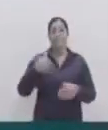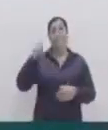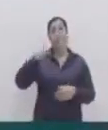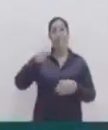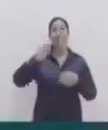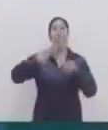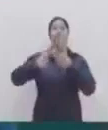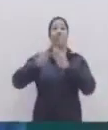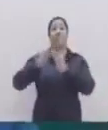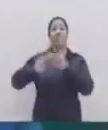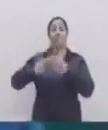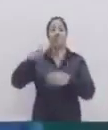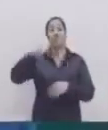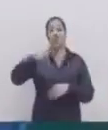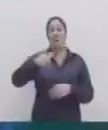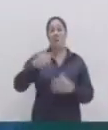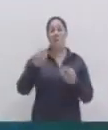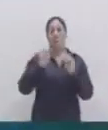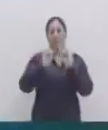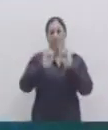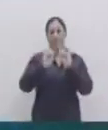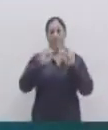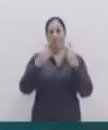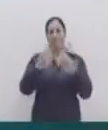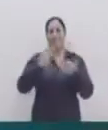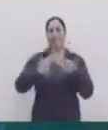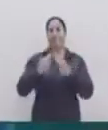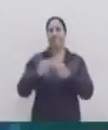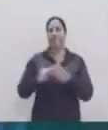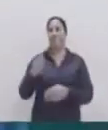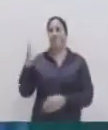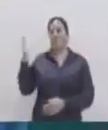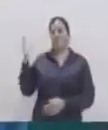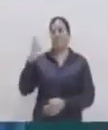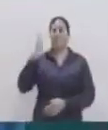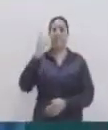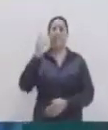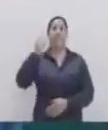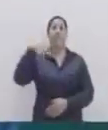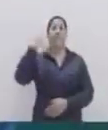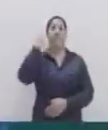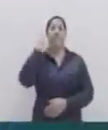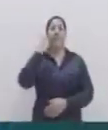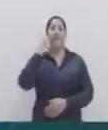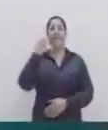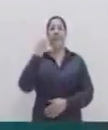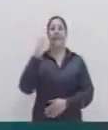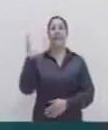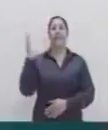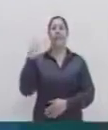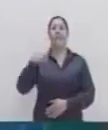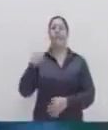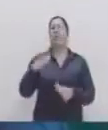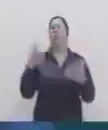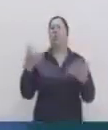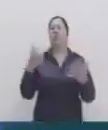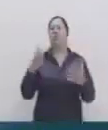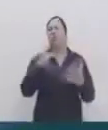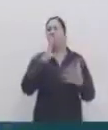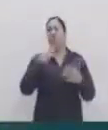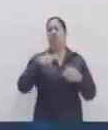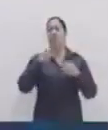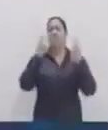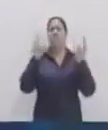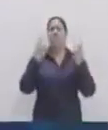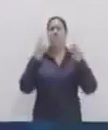Bienvenidos al segmento de matemática del día de hoy. Mi nombre es Daniel Vázquez y el día de hoy vamos a hablar acerca de los